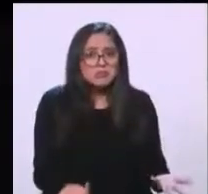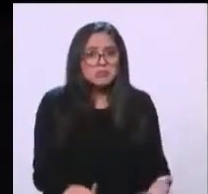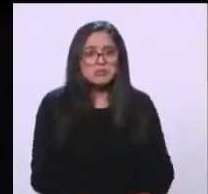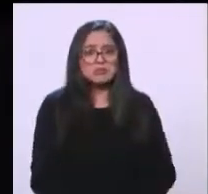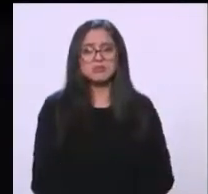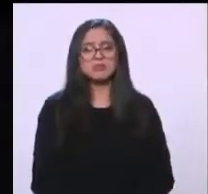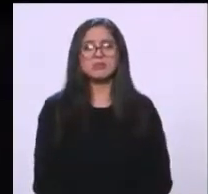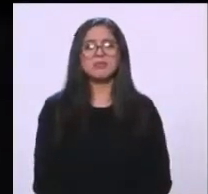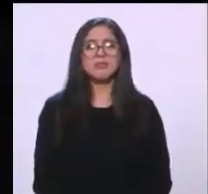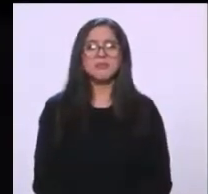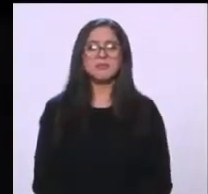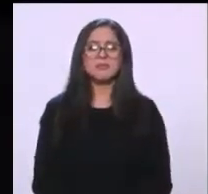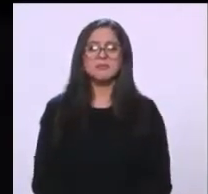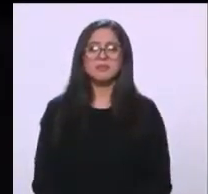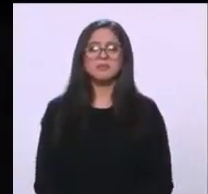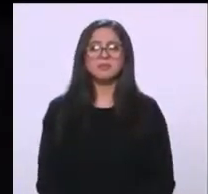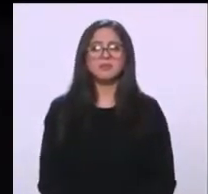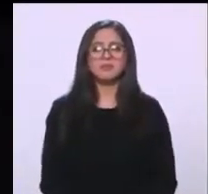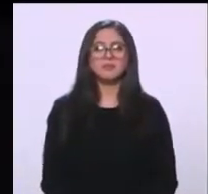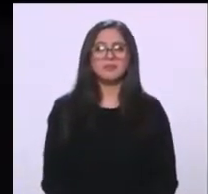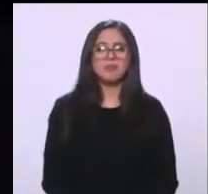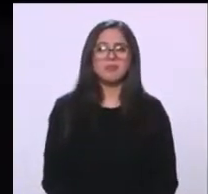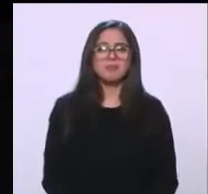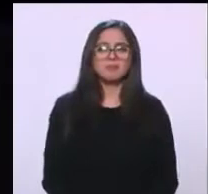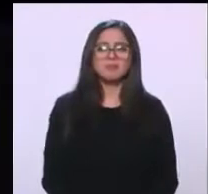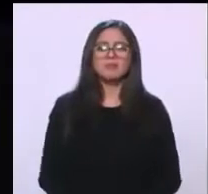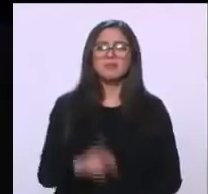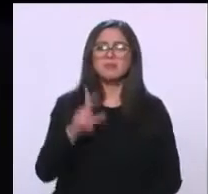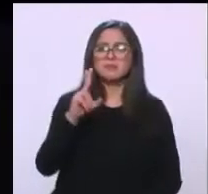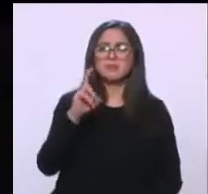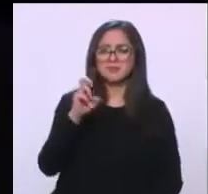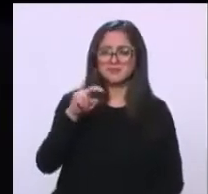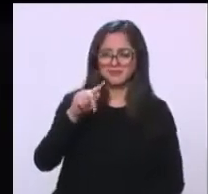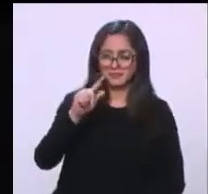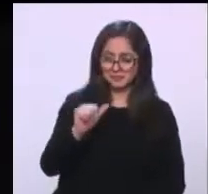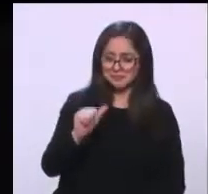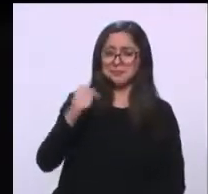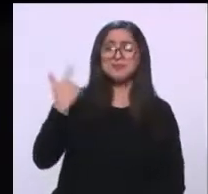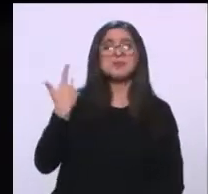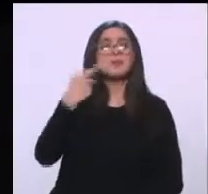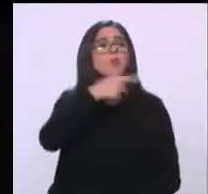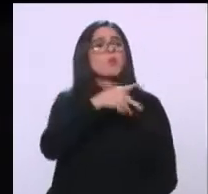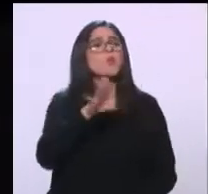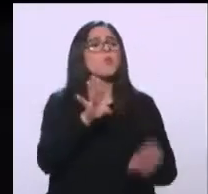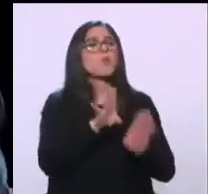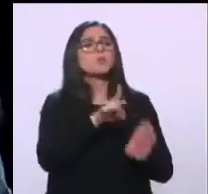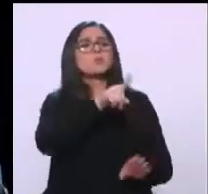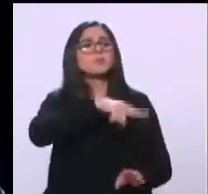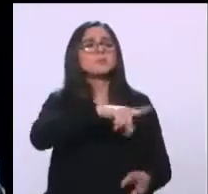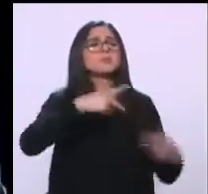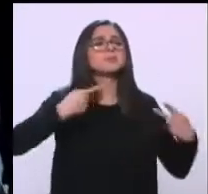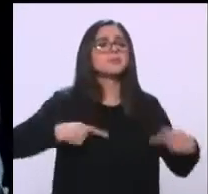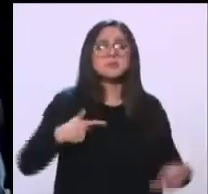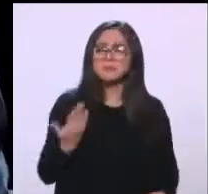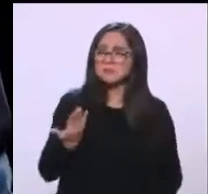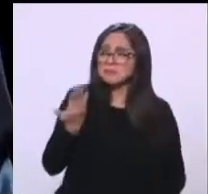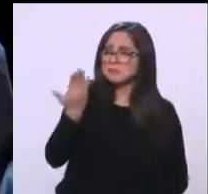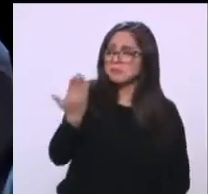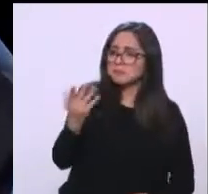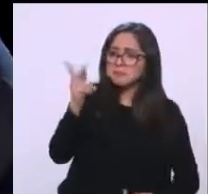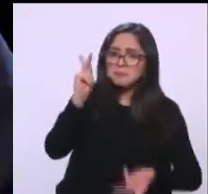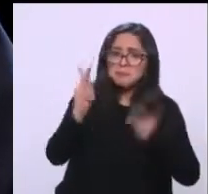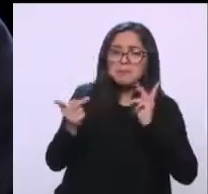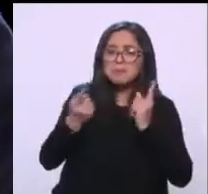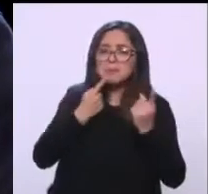importante señalar que cómo están de alguna manera exigiendo que haya diálogo, cuando al mismo tiempo este diálogo